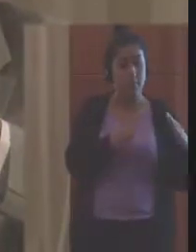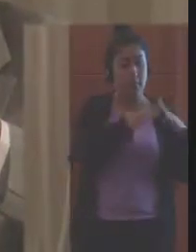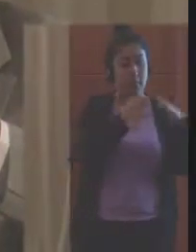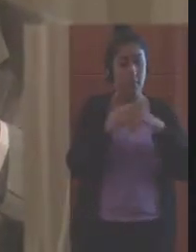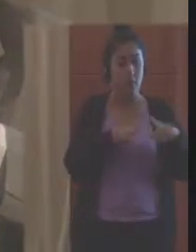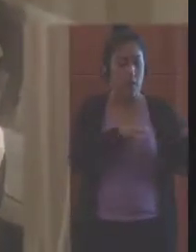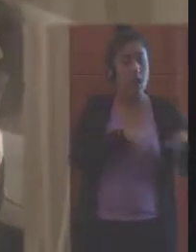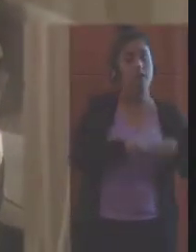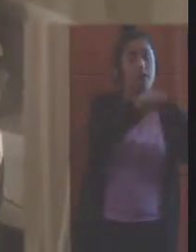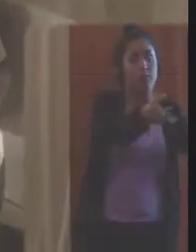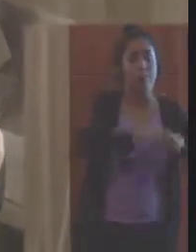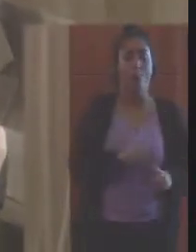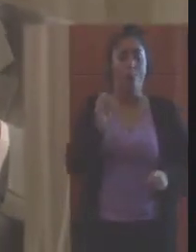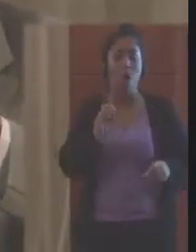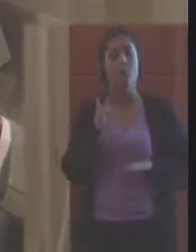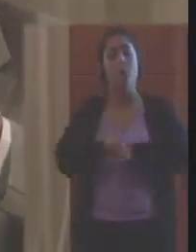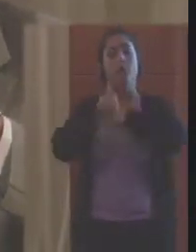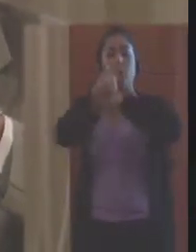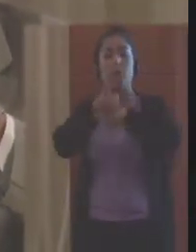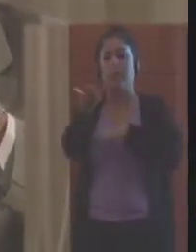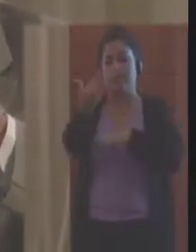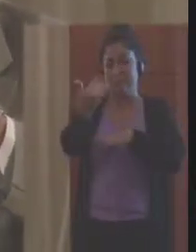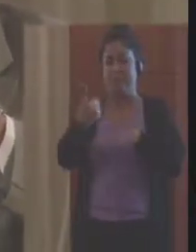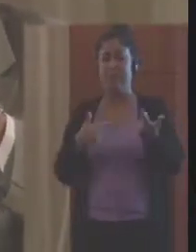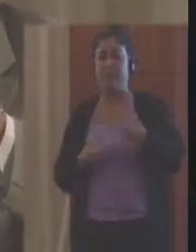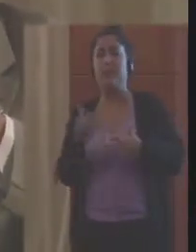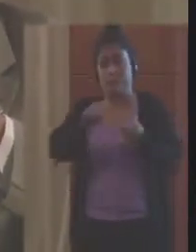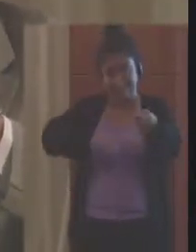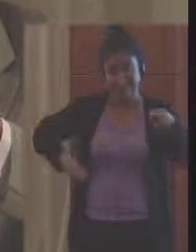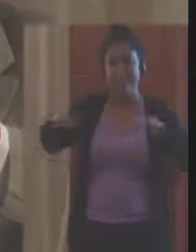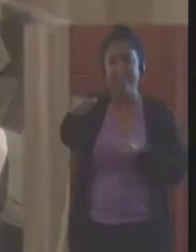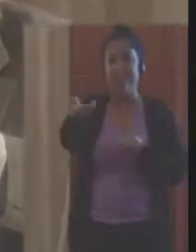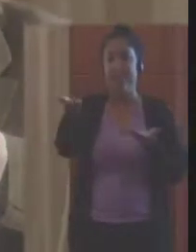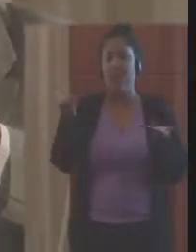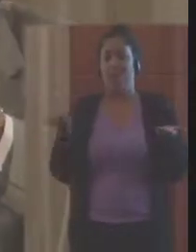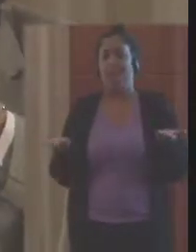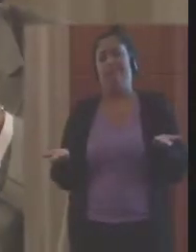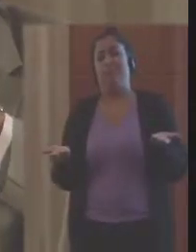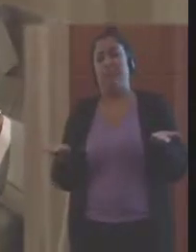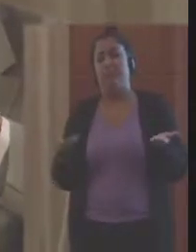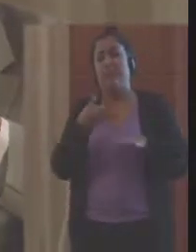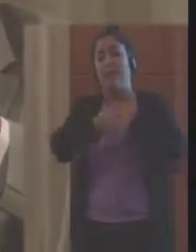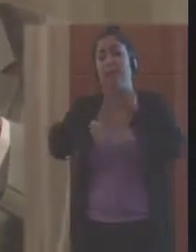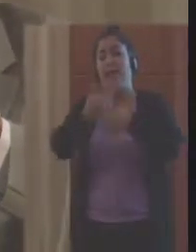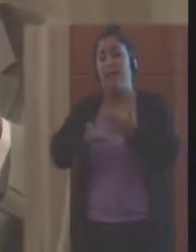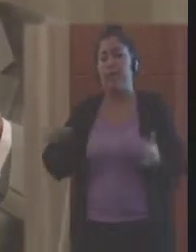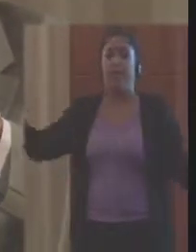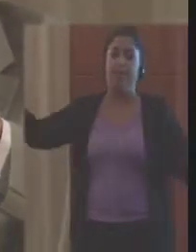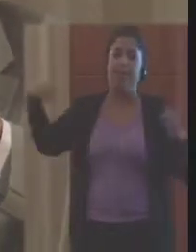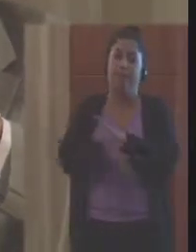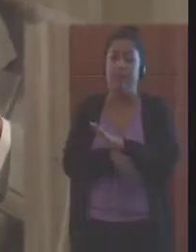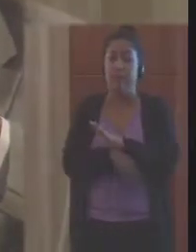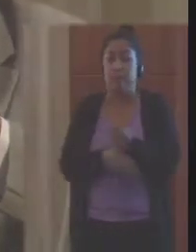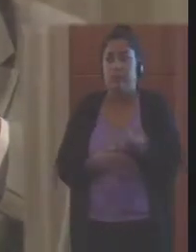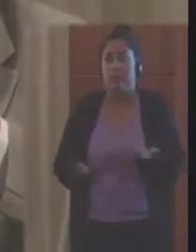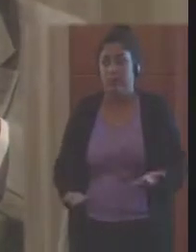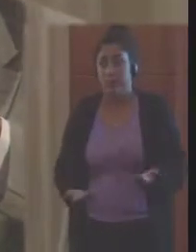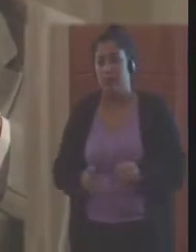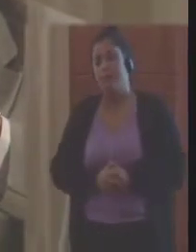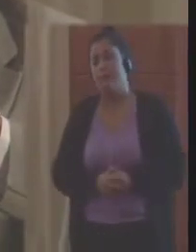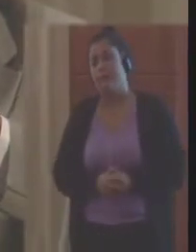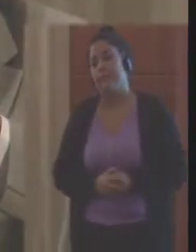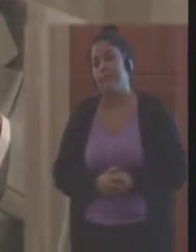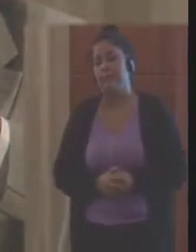incluso autoridades de gobiernos descentralizados que promueven este tipo de asentamiento, y